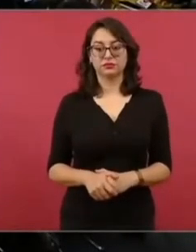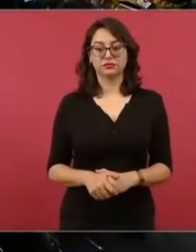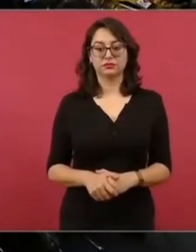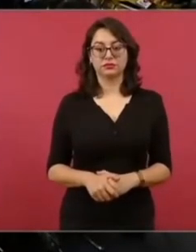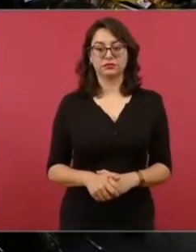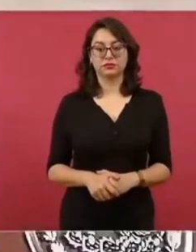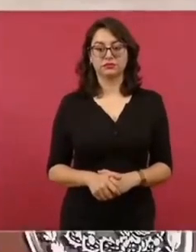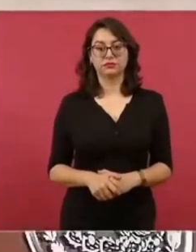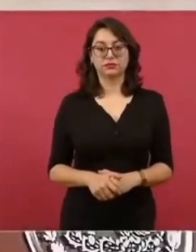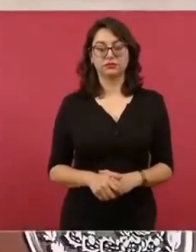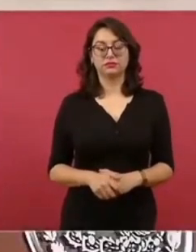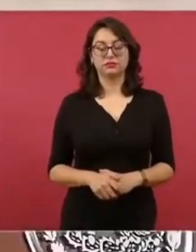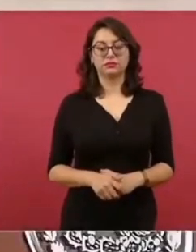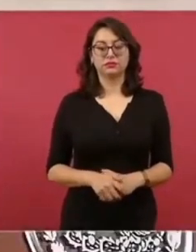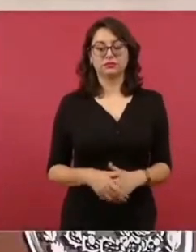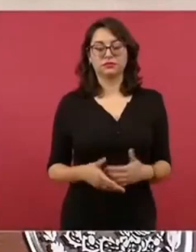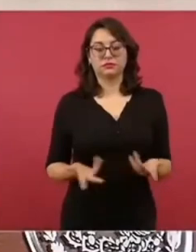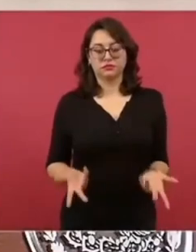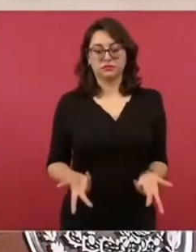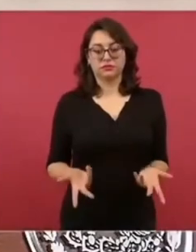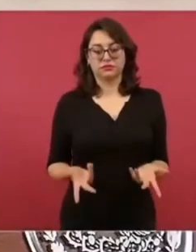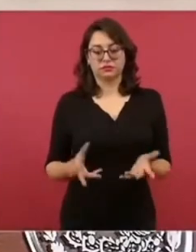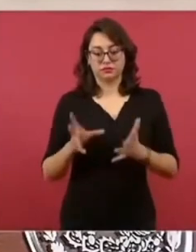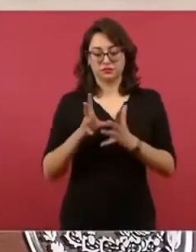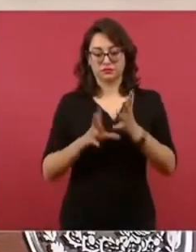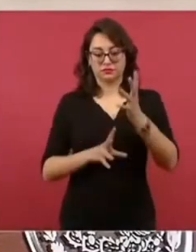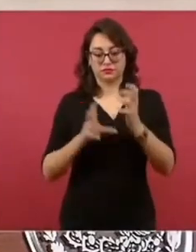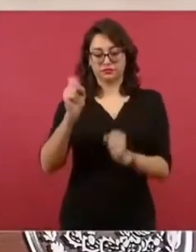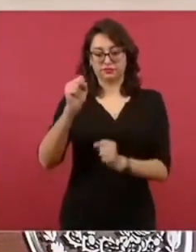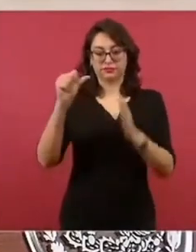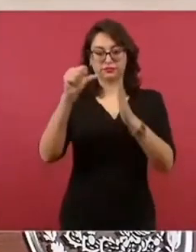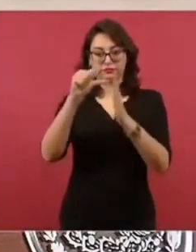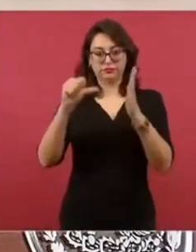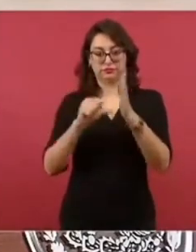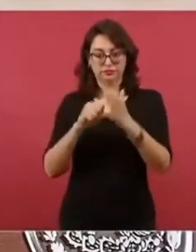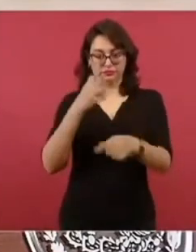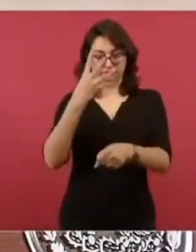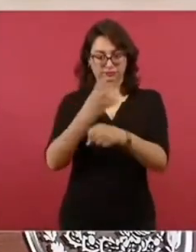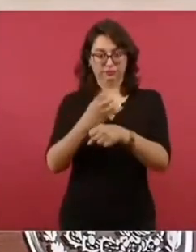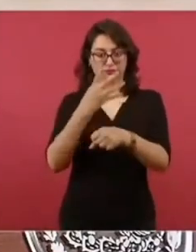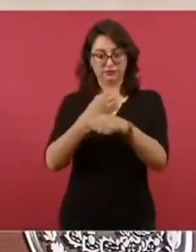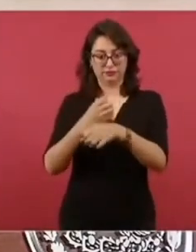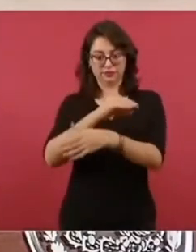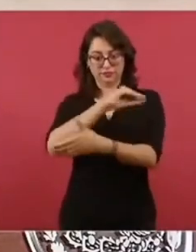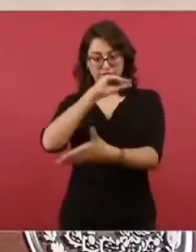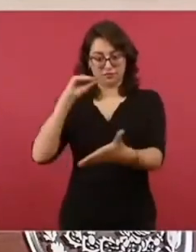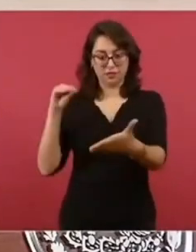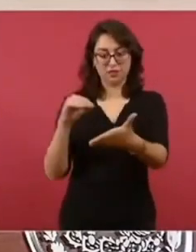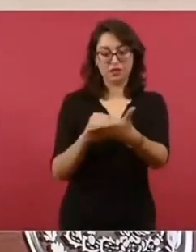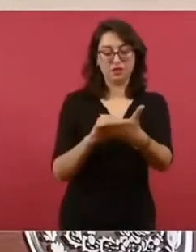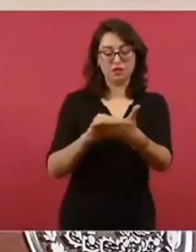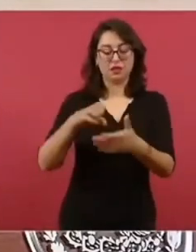en el artículo 4, y lo logramos, el que la pensión es un derecho,